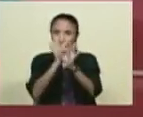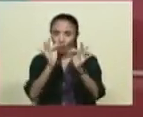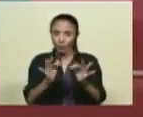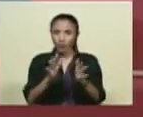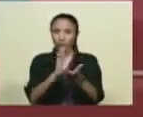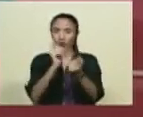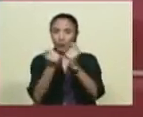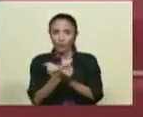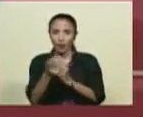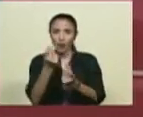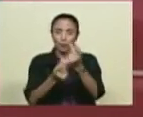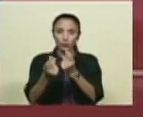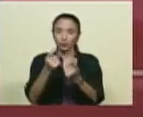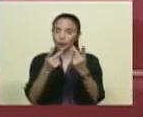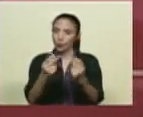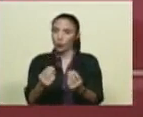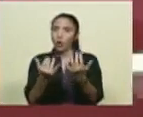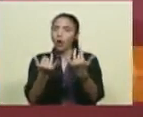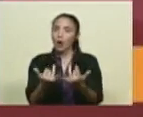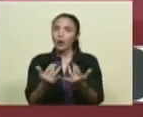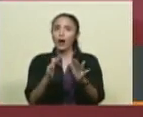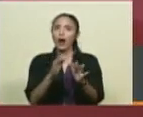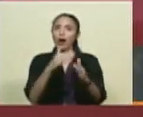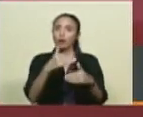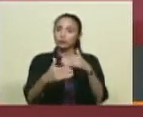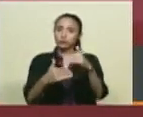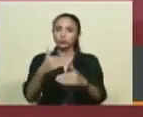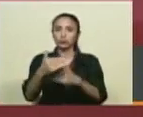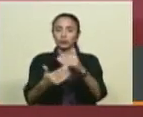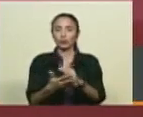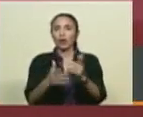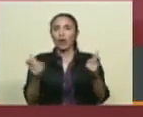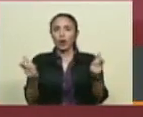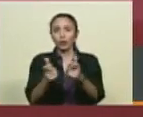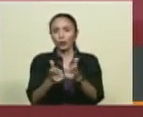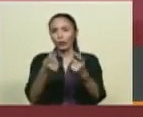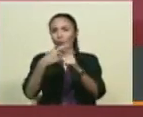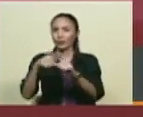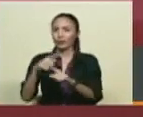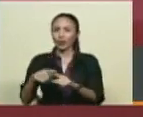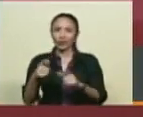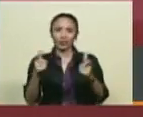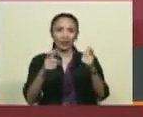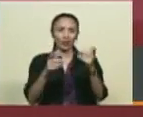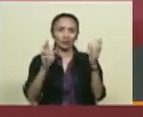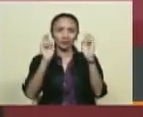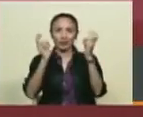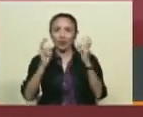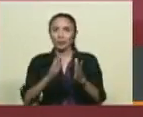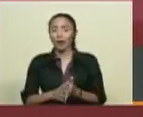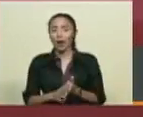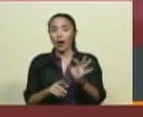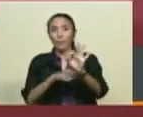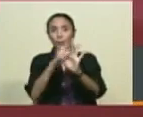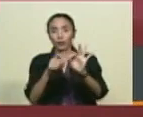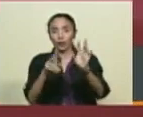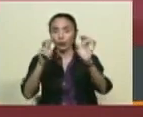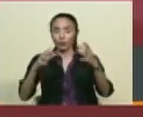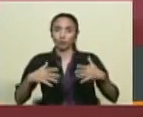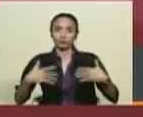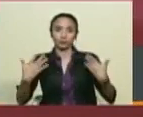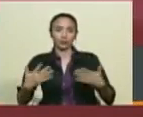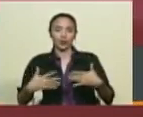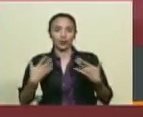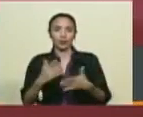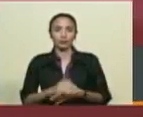economía post-petrolera. Estoy muy feliz, conversamos muchos temas. El tema del petro lo emocionó mucho. Ahora me dicen